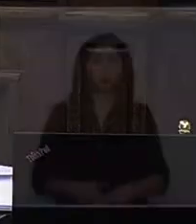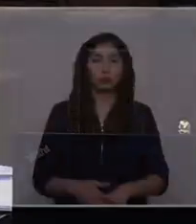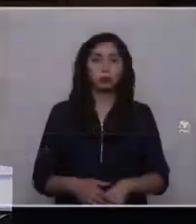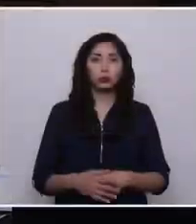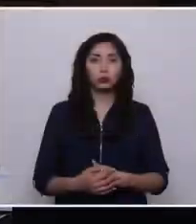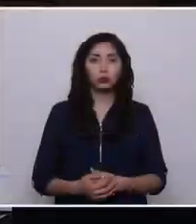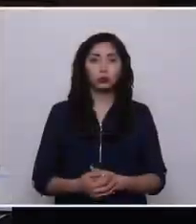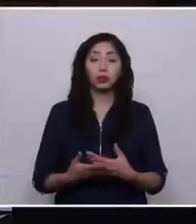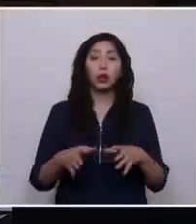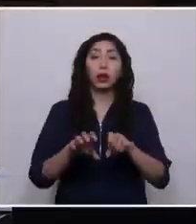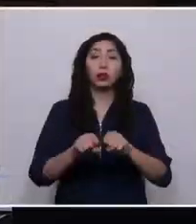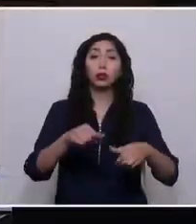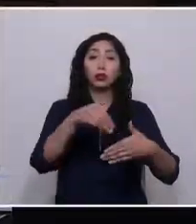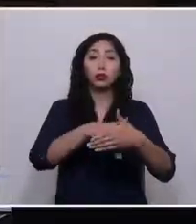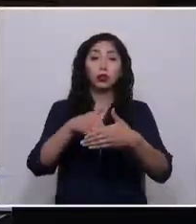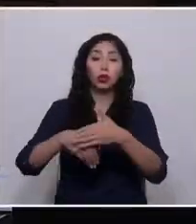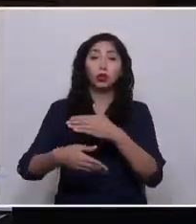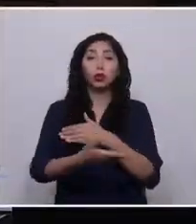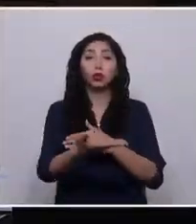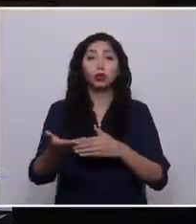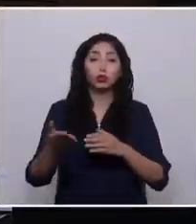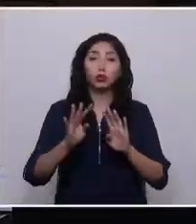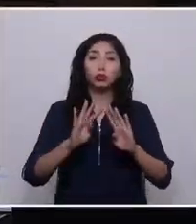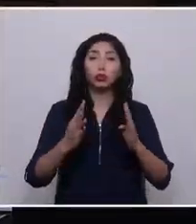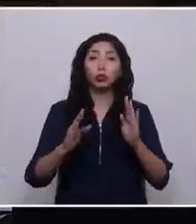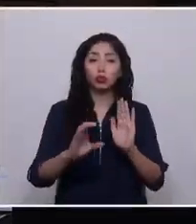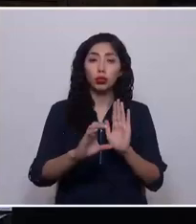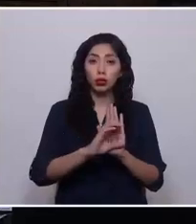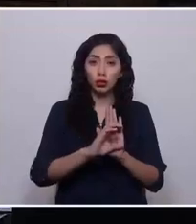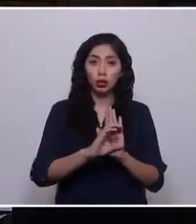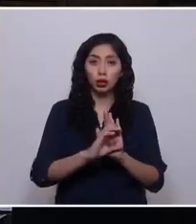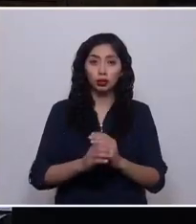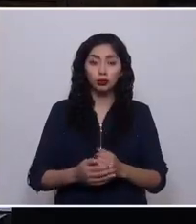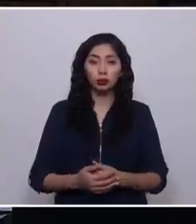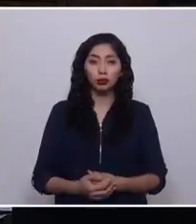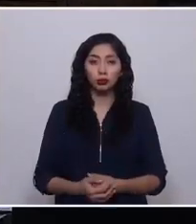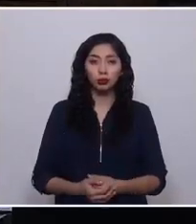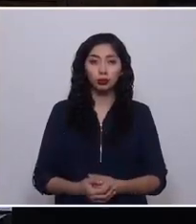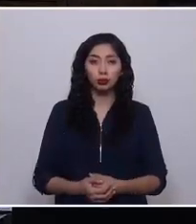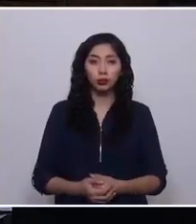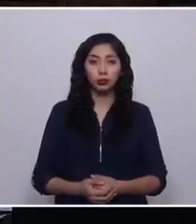Han emitido su voto, señoras y señores convencionales.